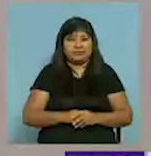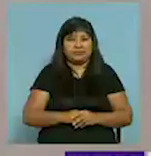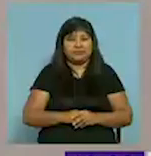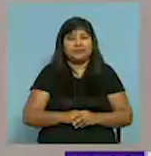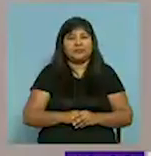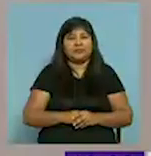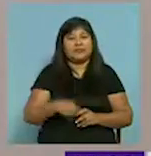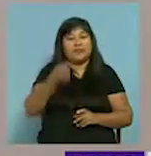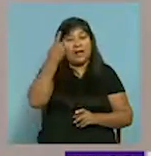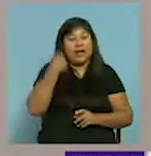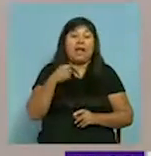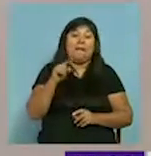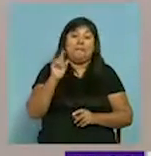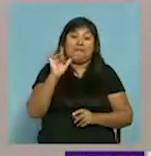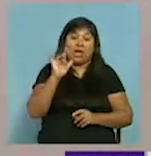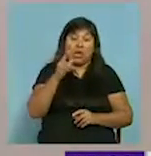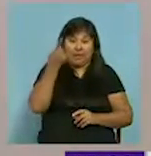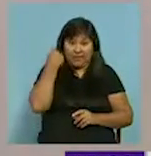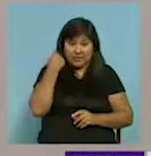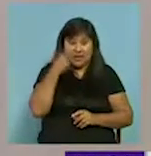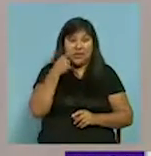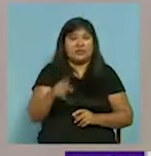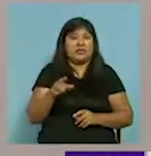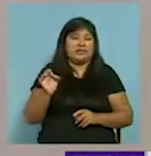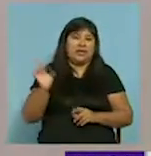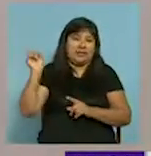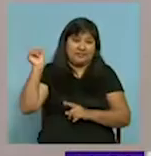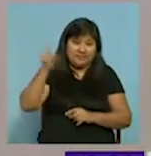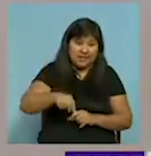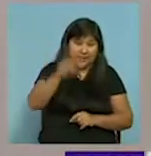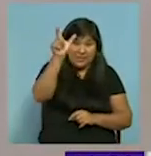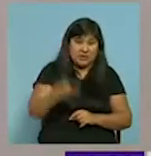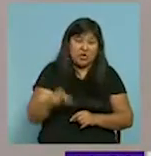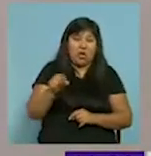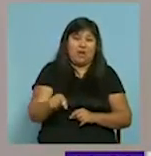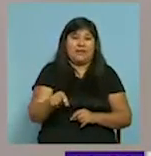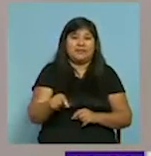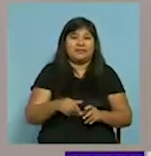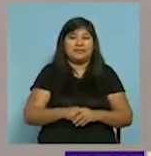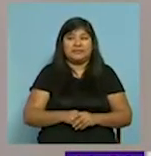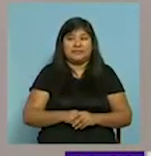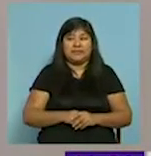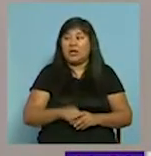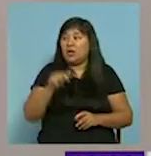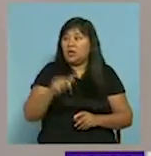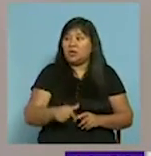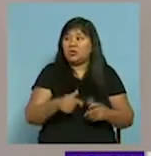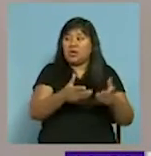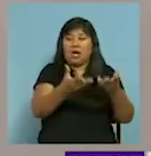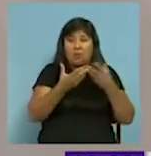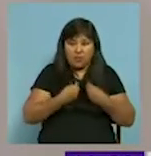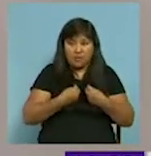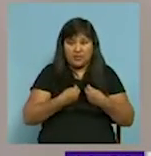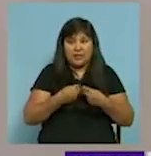pasado miércoles llegó a nuestra provincia después de varios años de trabajo fuera del país y hoy tenemos la suerte de que nos acompaña el estudio